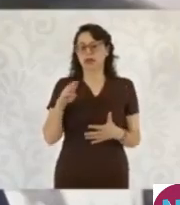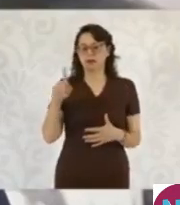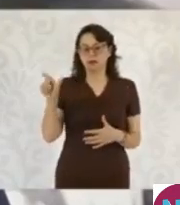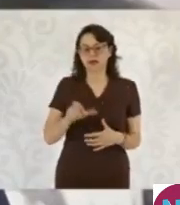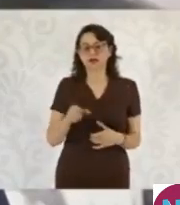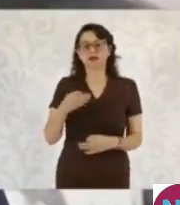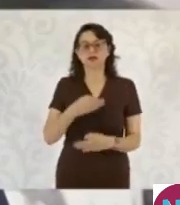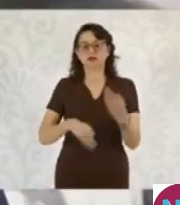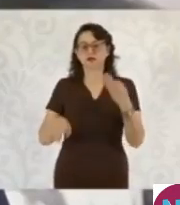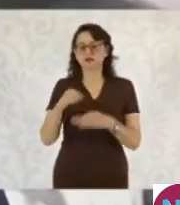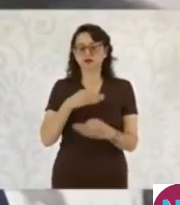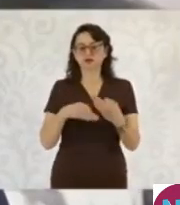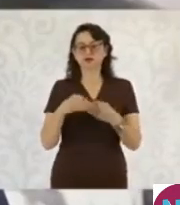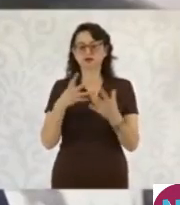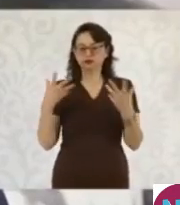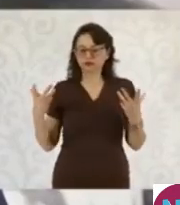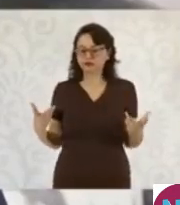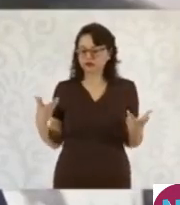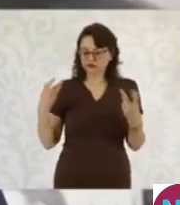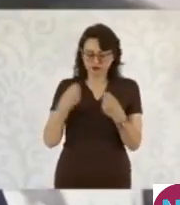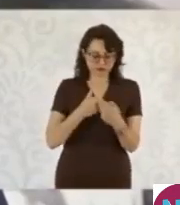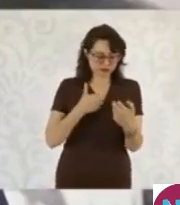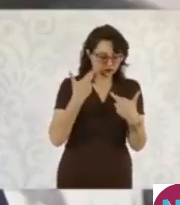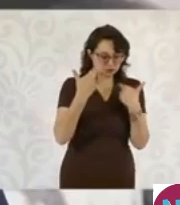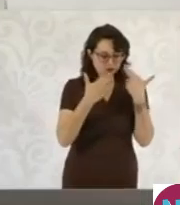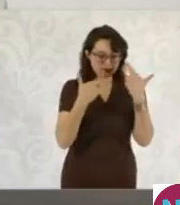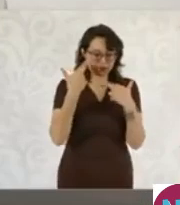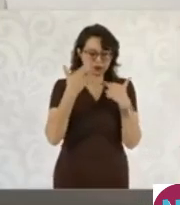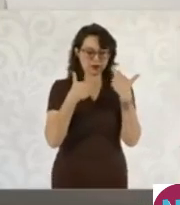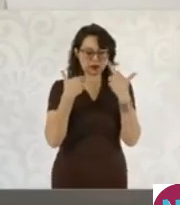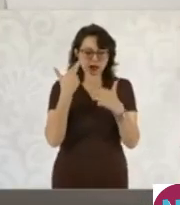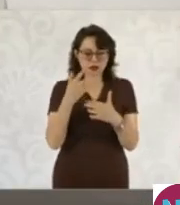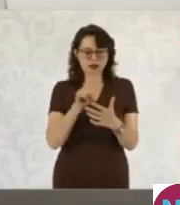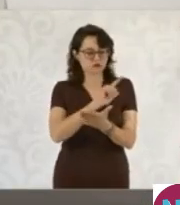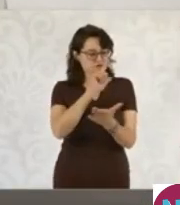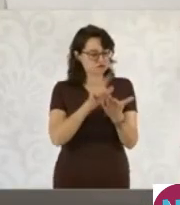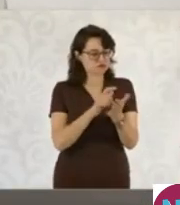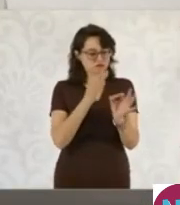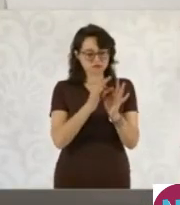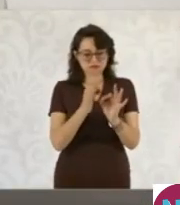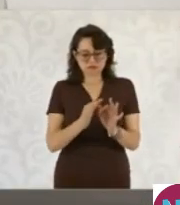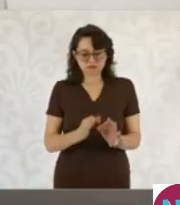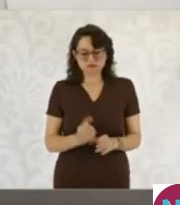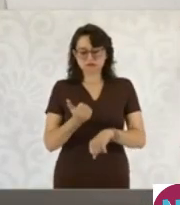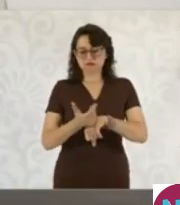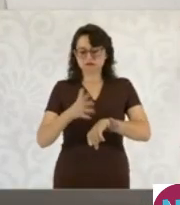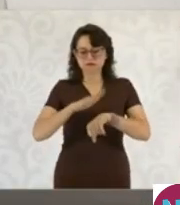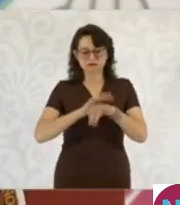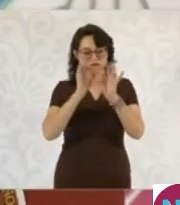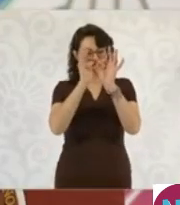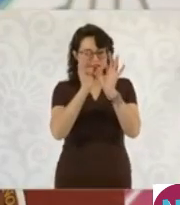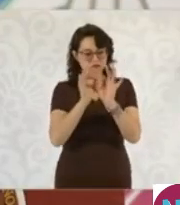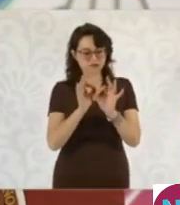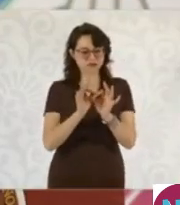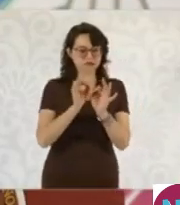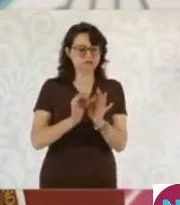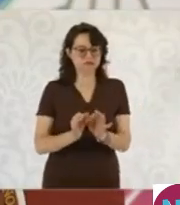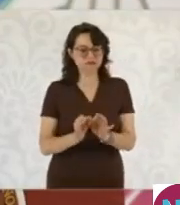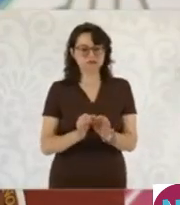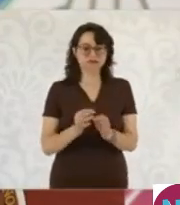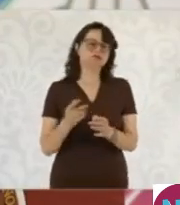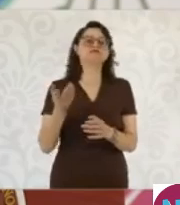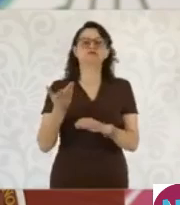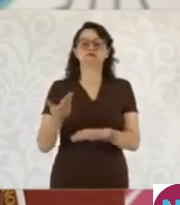propuestas y aquellos proveedores que cumplían en lo técnico, en lo legal, en lo administrativo y que habían sido proveedores